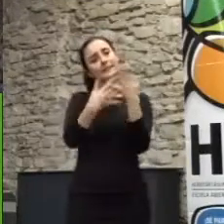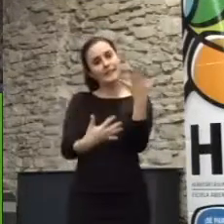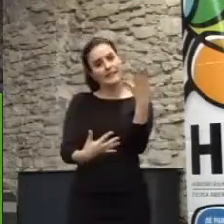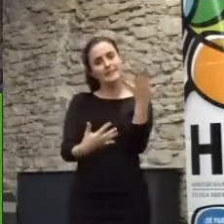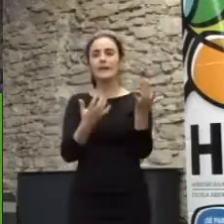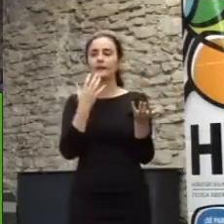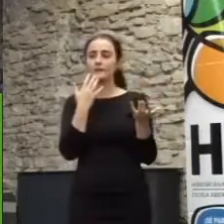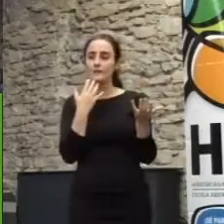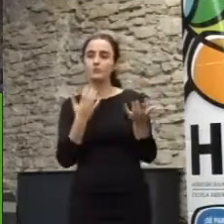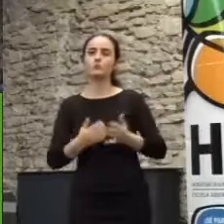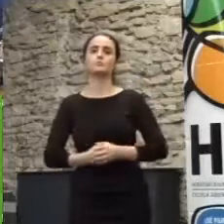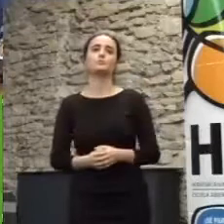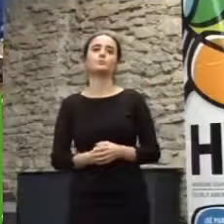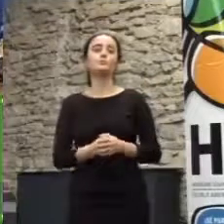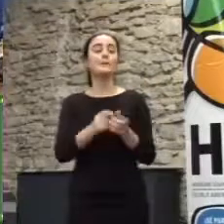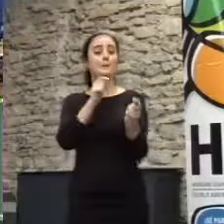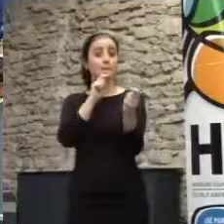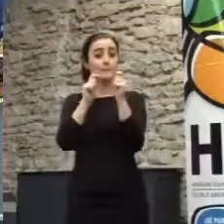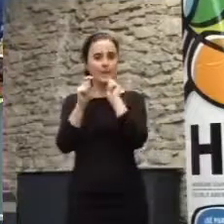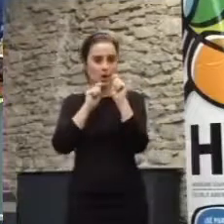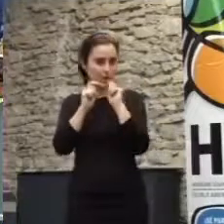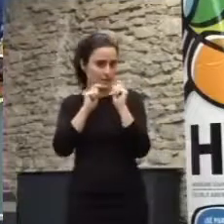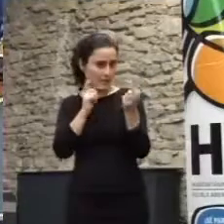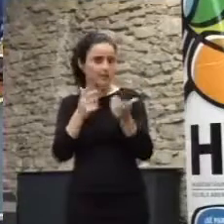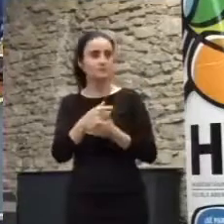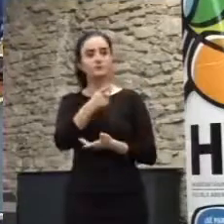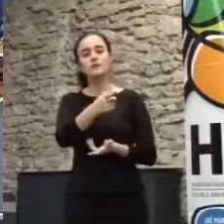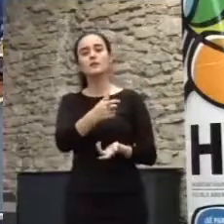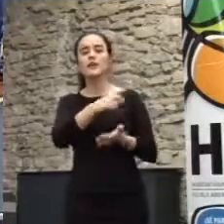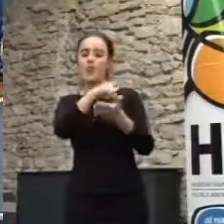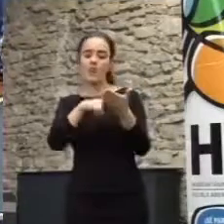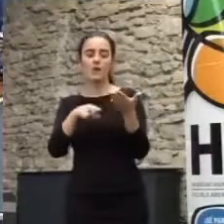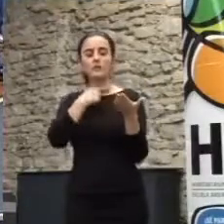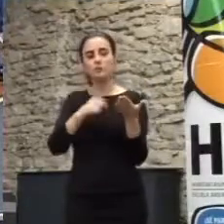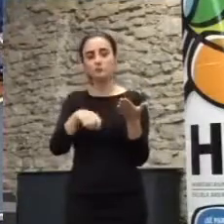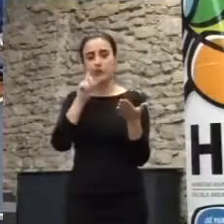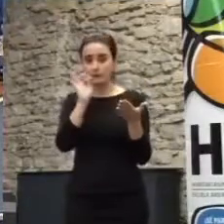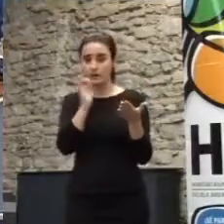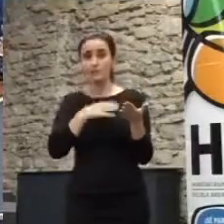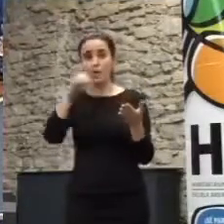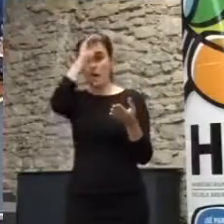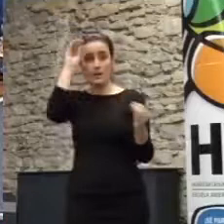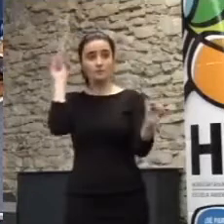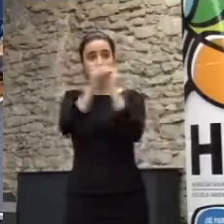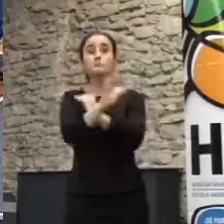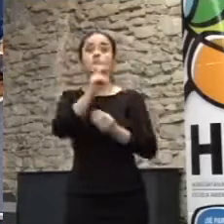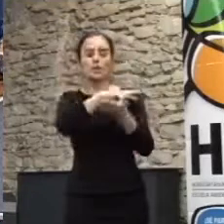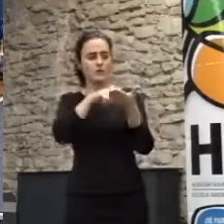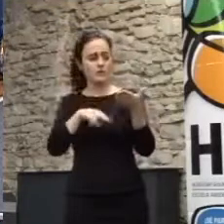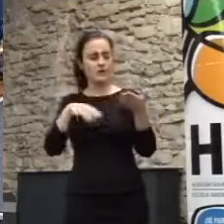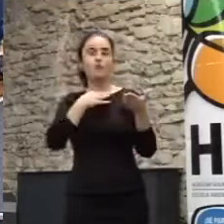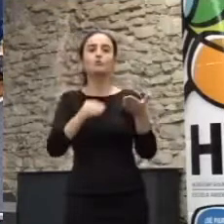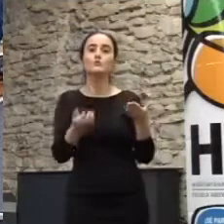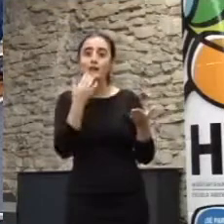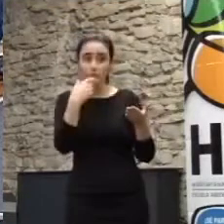de periodistas que te gusta leer, aunque no coincidan con tu forma de pensar? Exacto. Yo